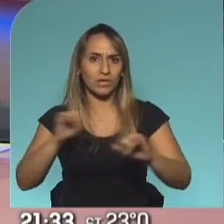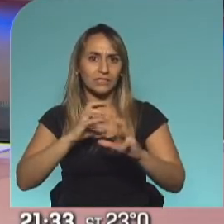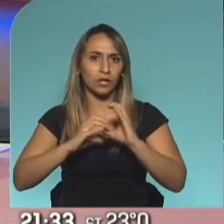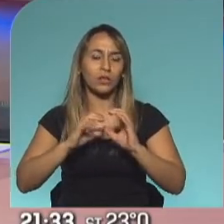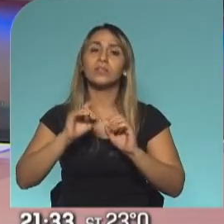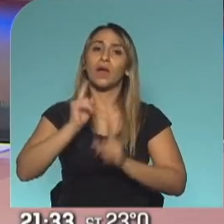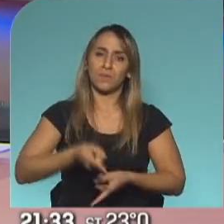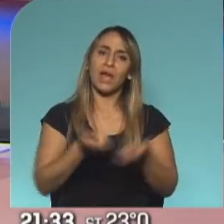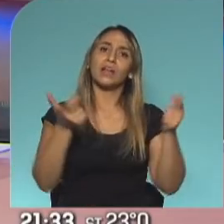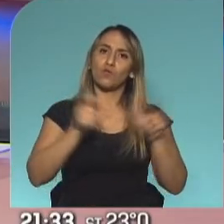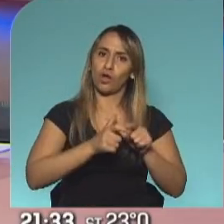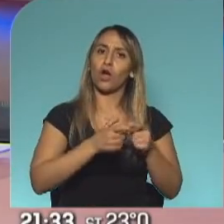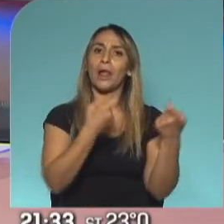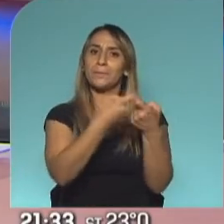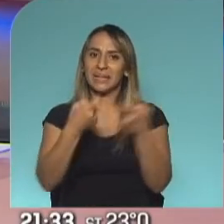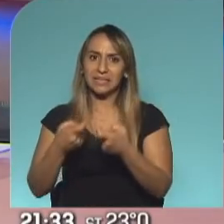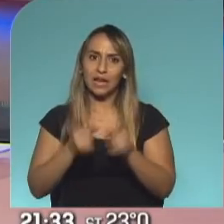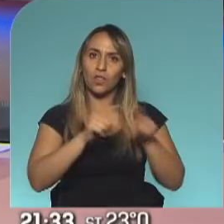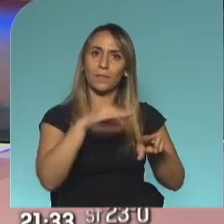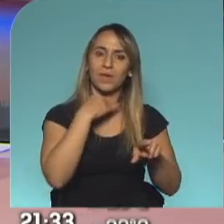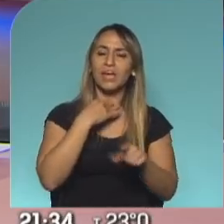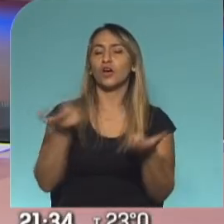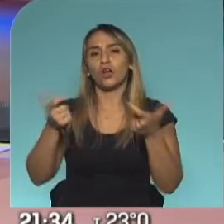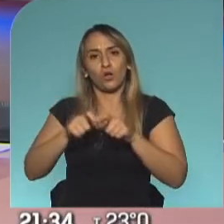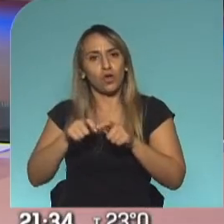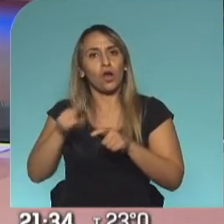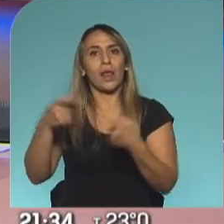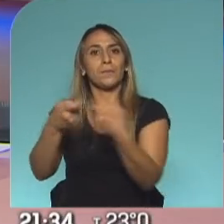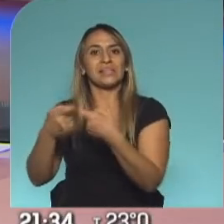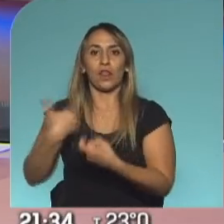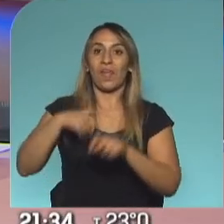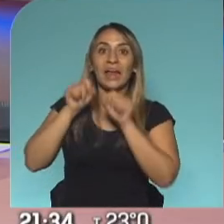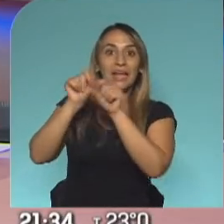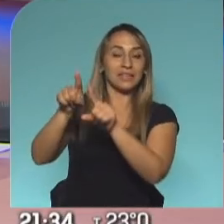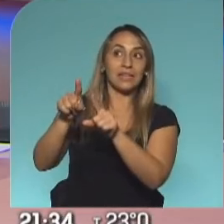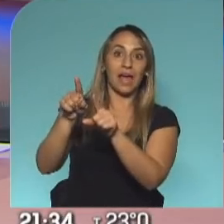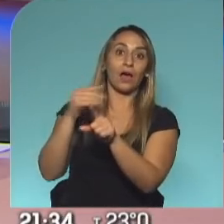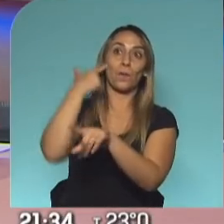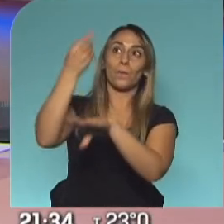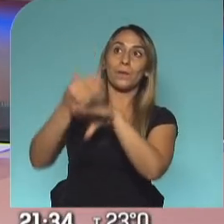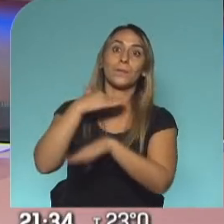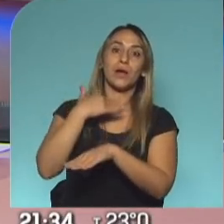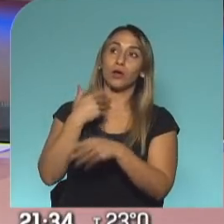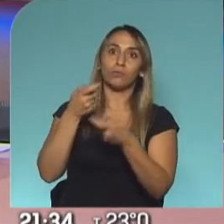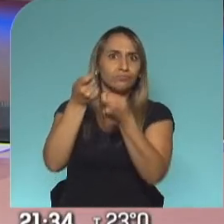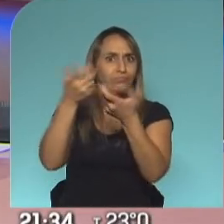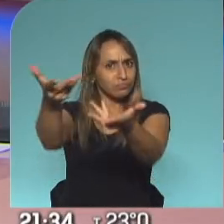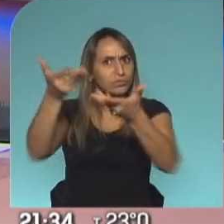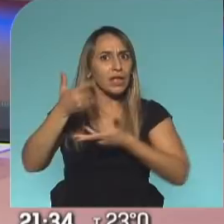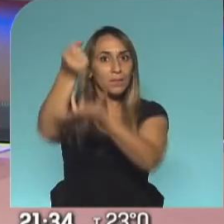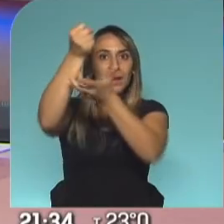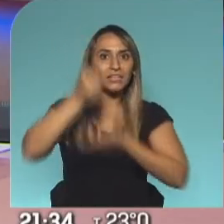México, con empresarios argentinos en México. Los invitó a invertir, a ganar dinero, generar trabajo y